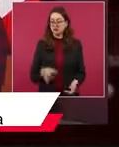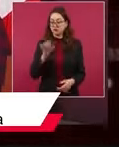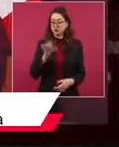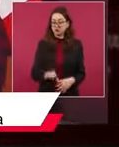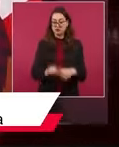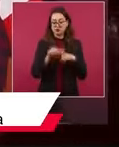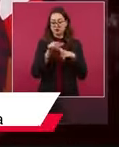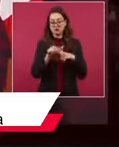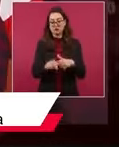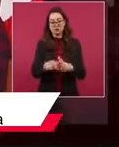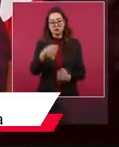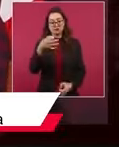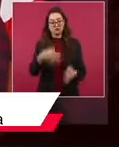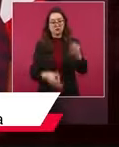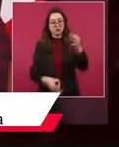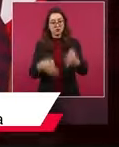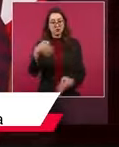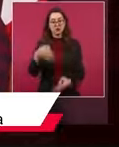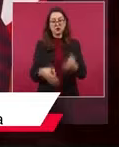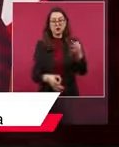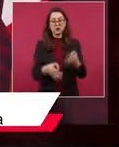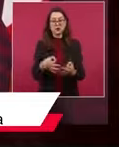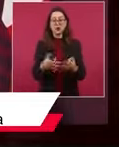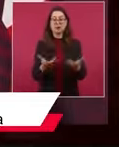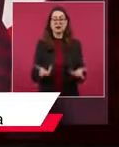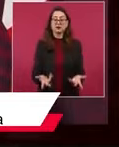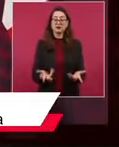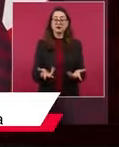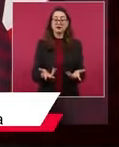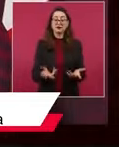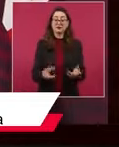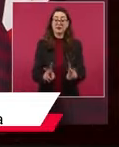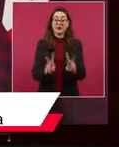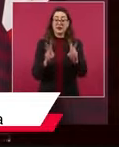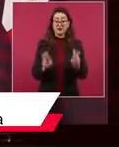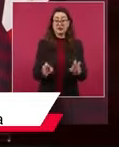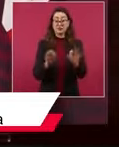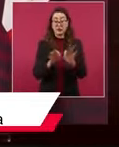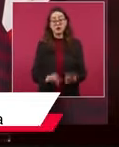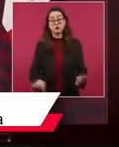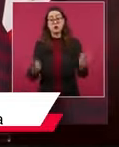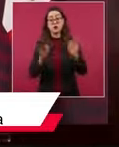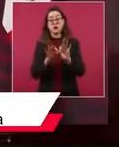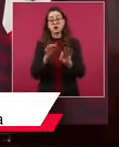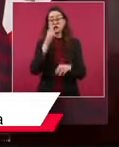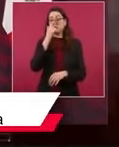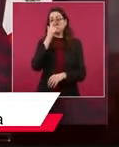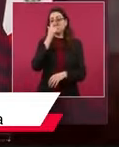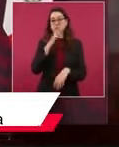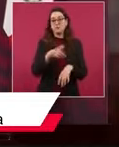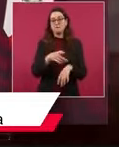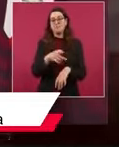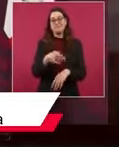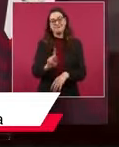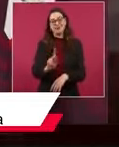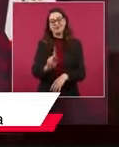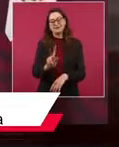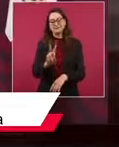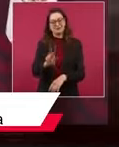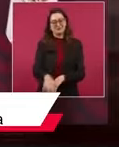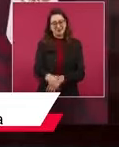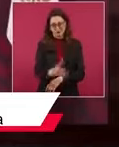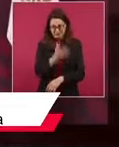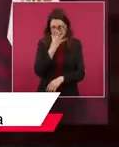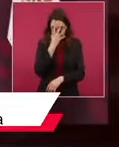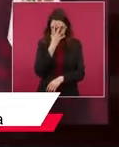todavía en estructuras del poder político, y muchos otros desde los organismos autónomos y también desde el sector empresarial. Pues ya tenemos a